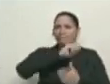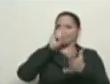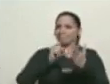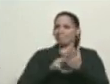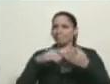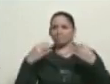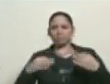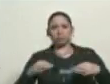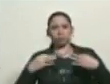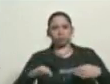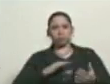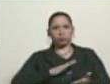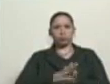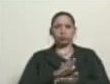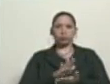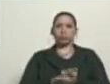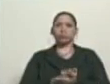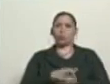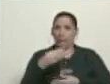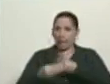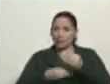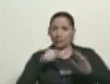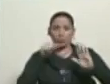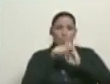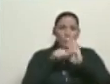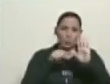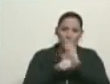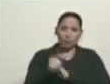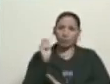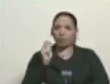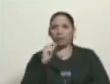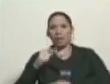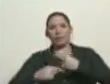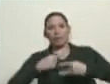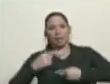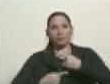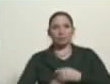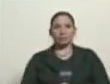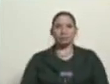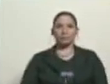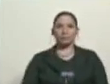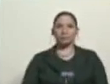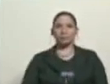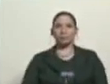normalidad, cumpliendo su faena diaria, cotidiana.